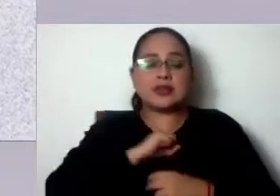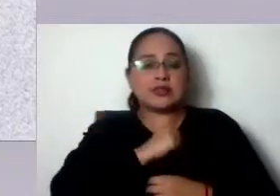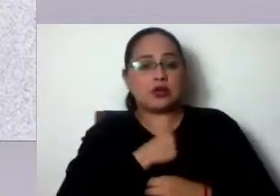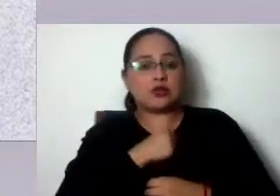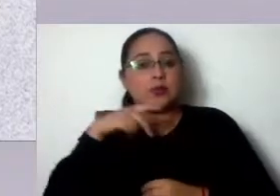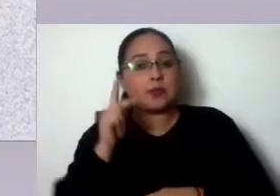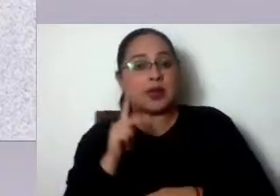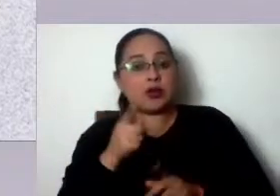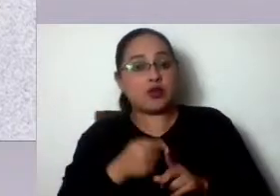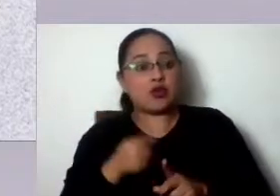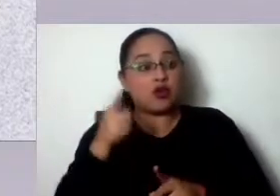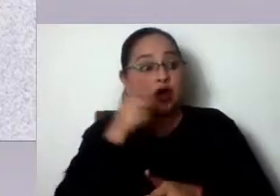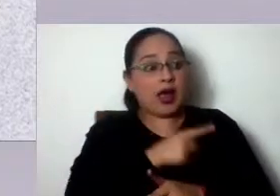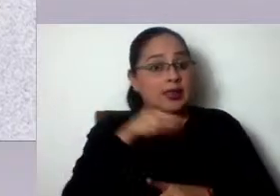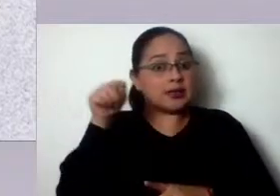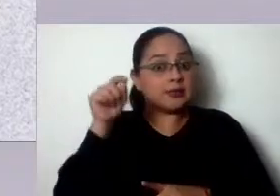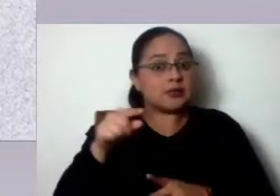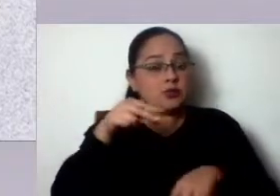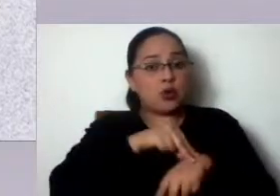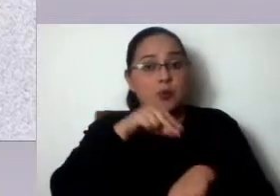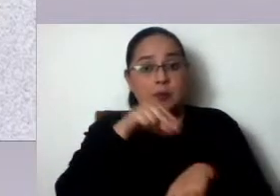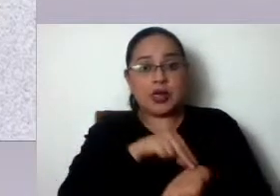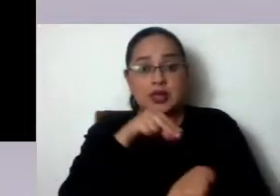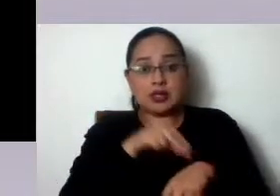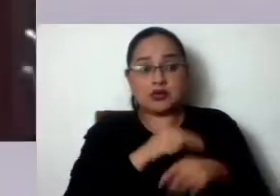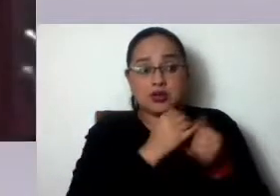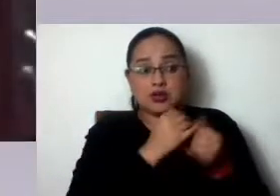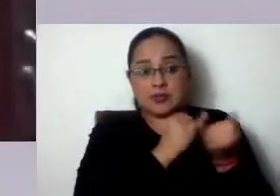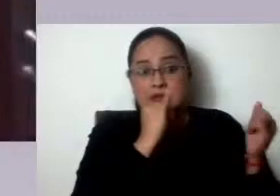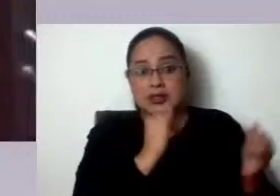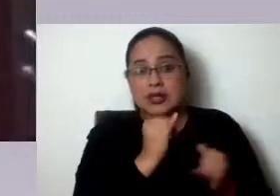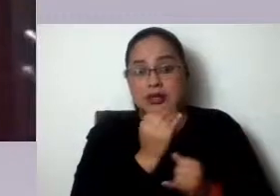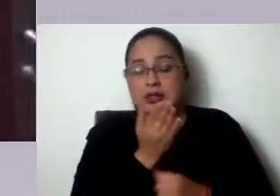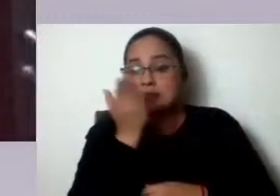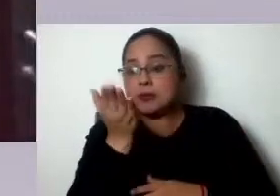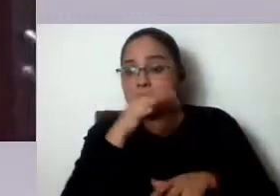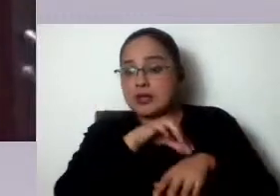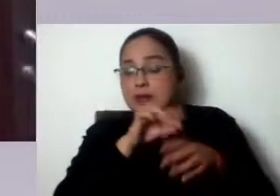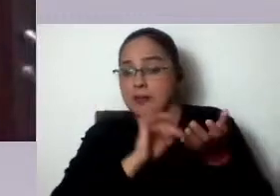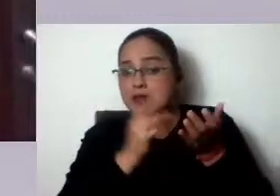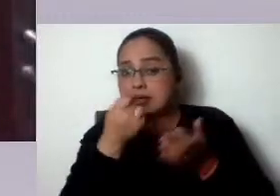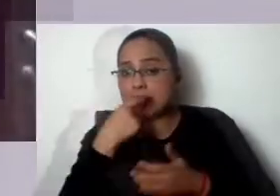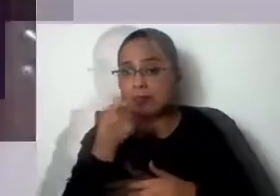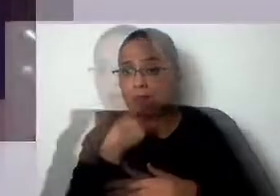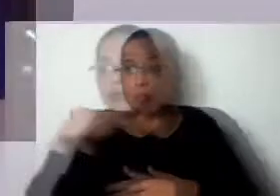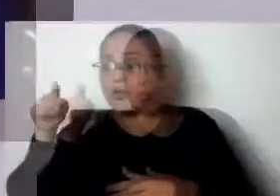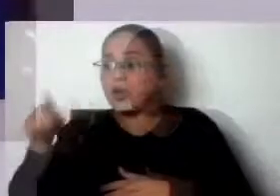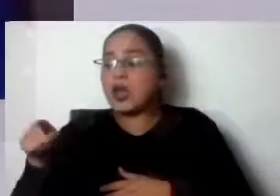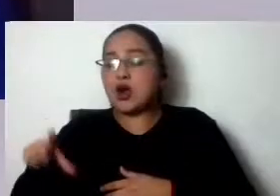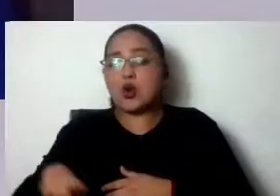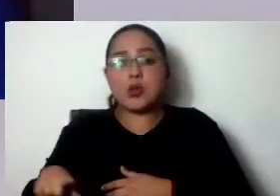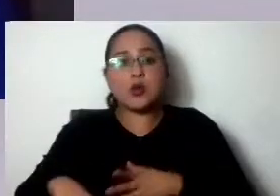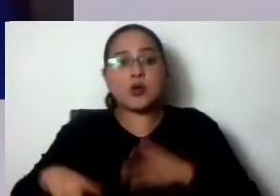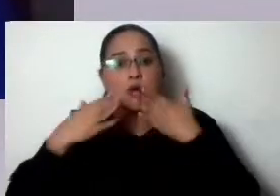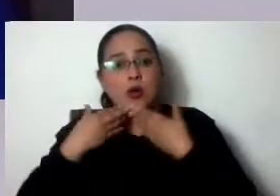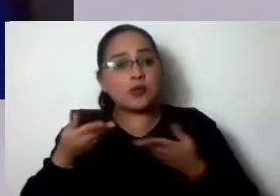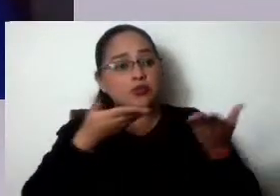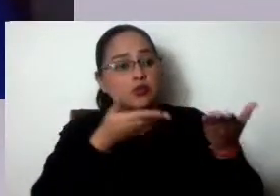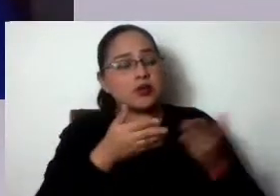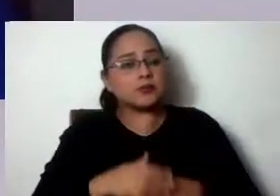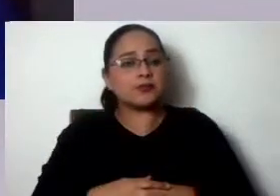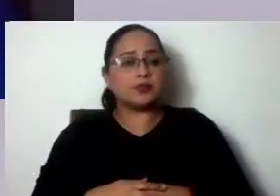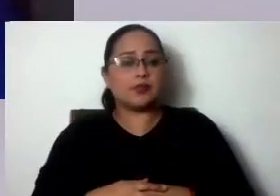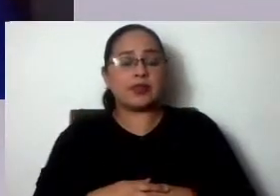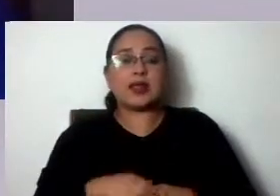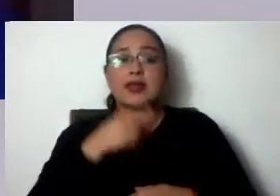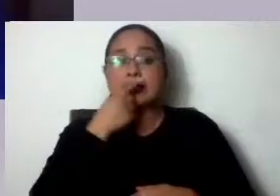había sido prescrito por un especialista independiente en ese tenor uno de los tribunales señaló que sólo